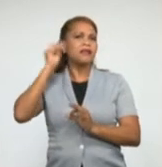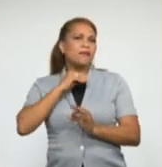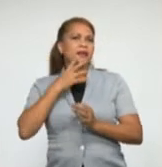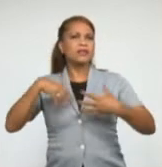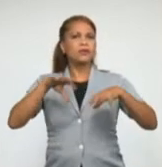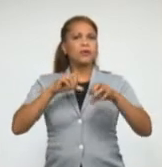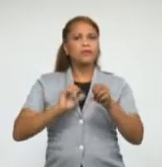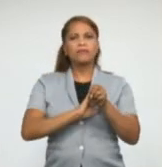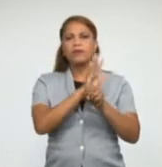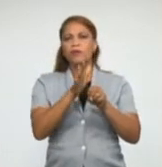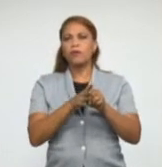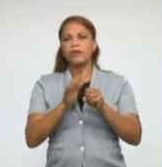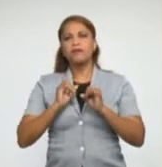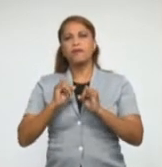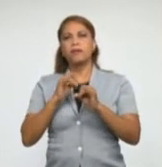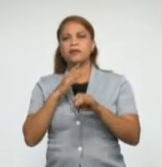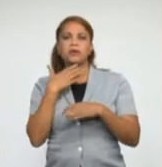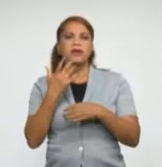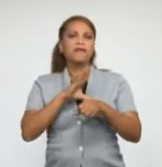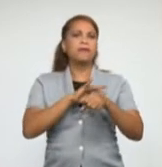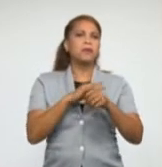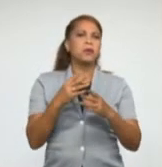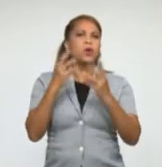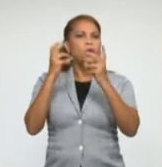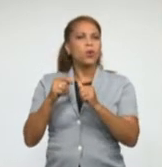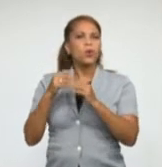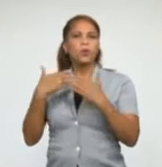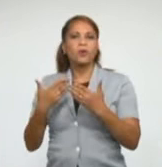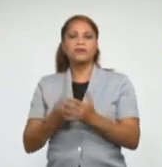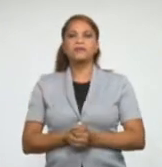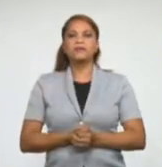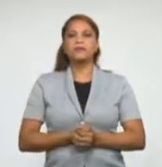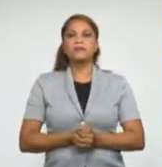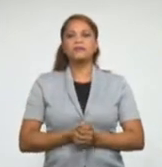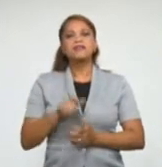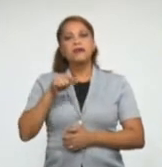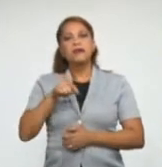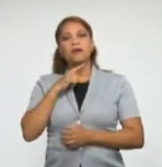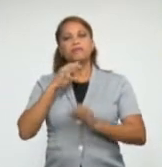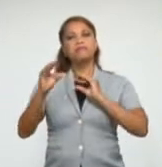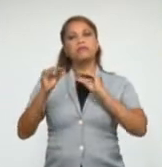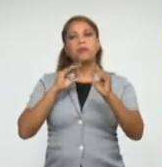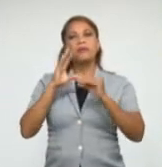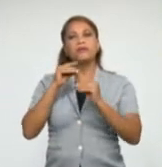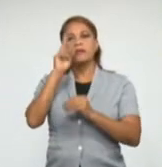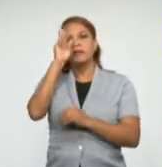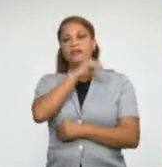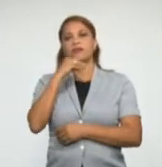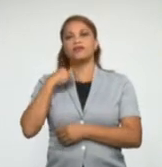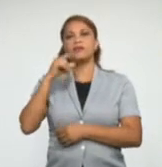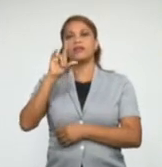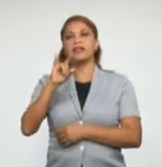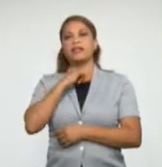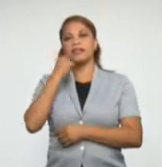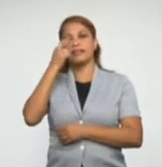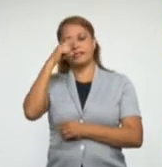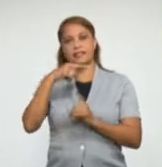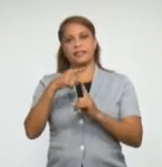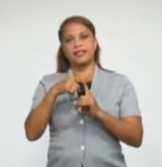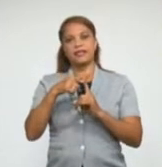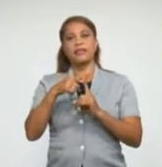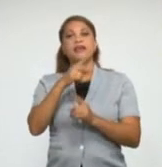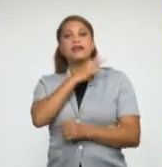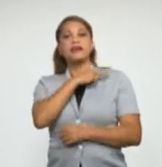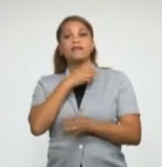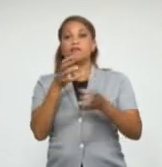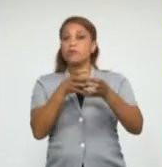enfermedad de COVID-19 en población pediátrica. Hoy estuvimos conversando con la doctora Lisette López, jefa del Grupo Nacional